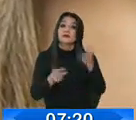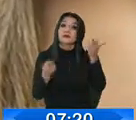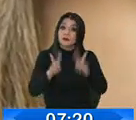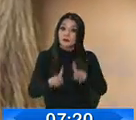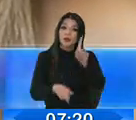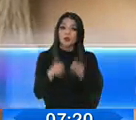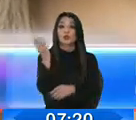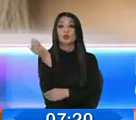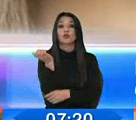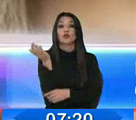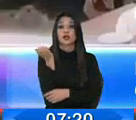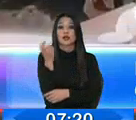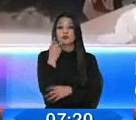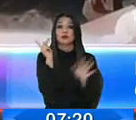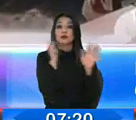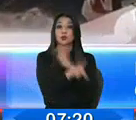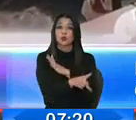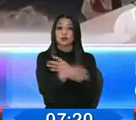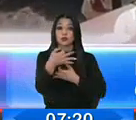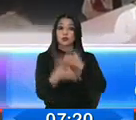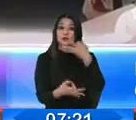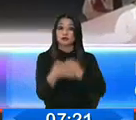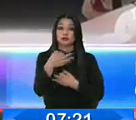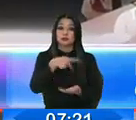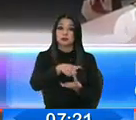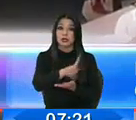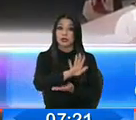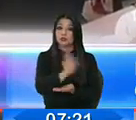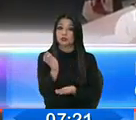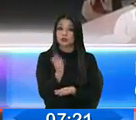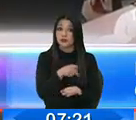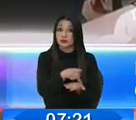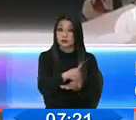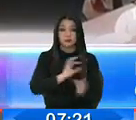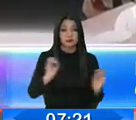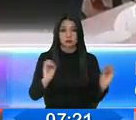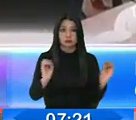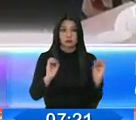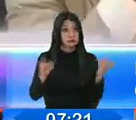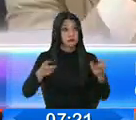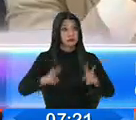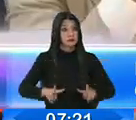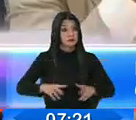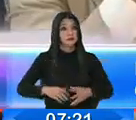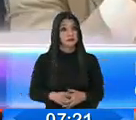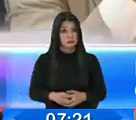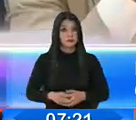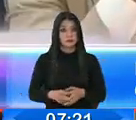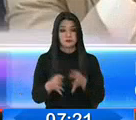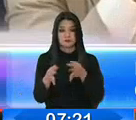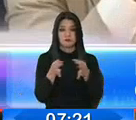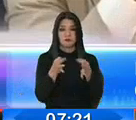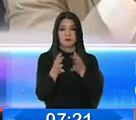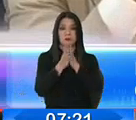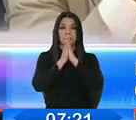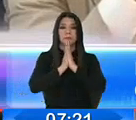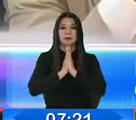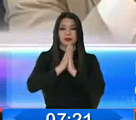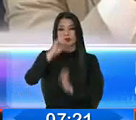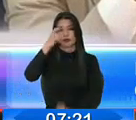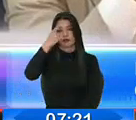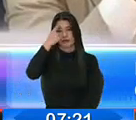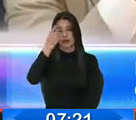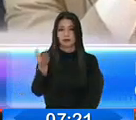el incumplimiento de sentencias para el pago de sus pensiones complementarias, precisó que solicitaron al Ejecutivo